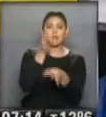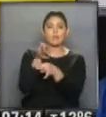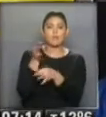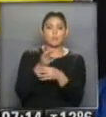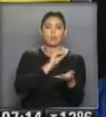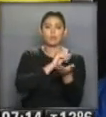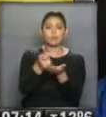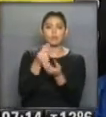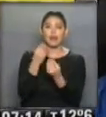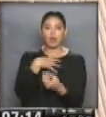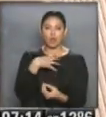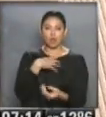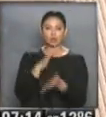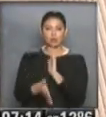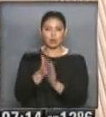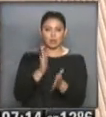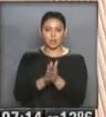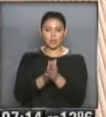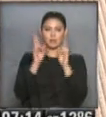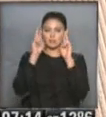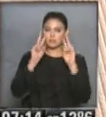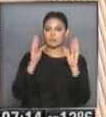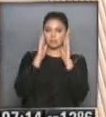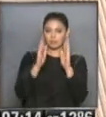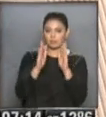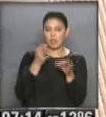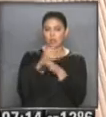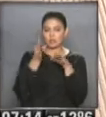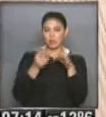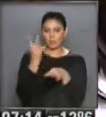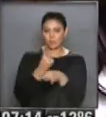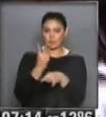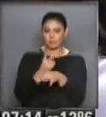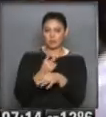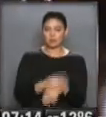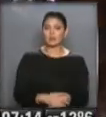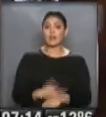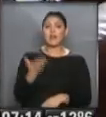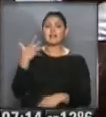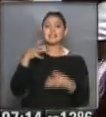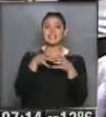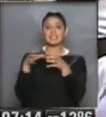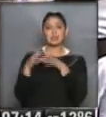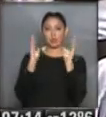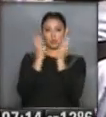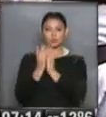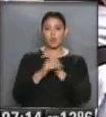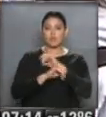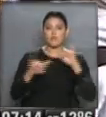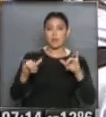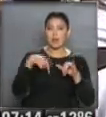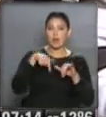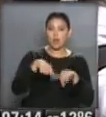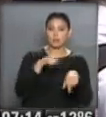a los cursos gratuitos de especialización para la educación media. Según se informó desde los centros de estudiantes, la protesta tendrá lugar